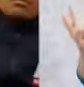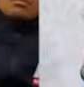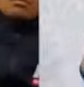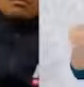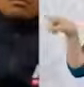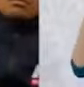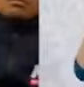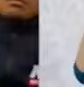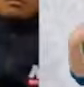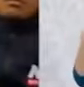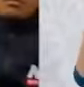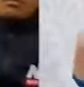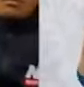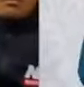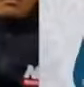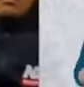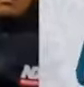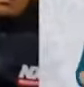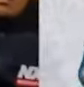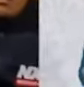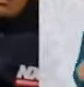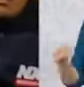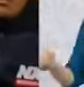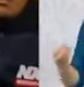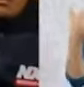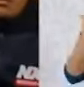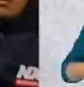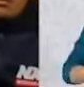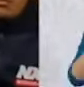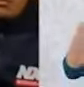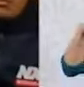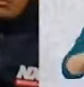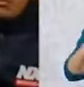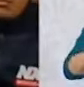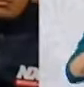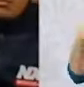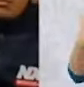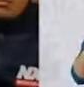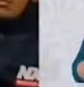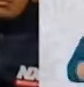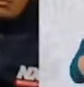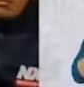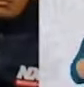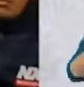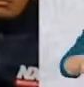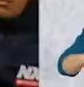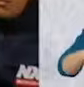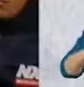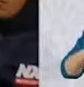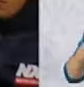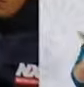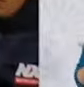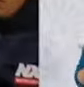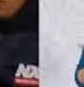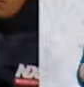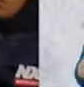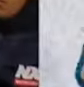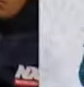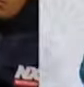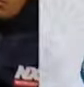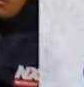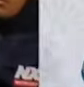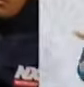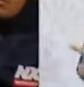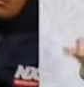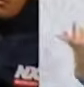detener ahorita la organización que estaba en curso para las elecciones, al parecer por las amenazas que tienen de